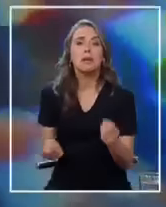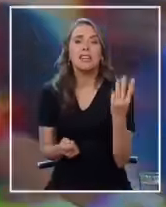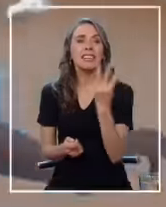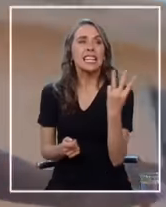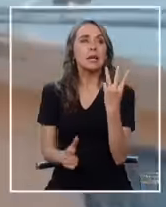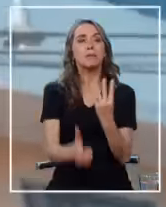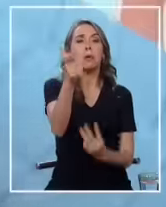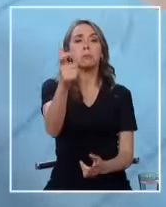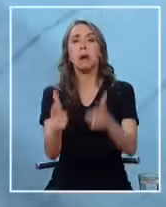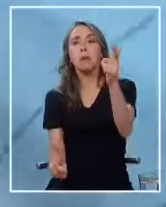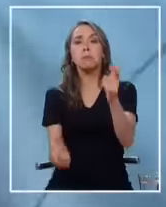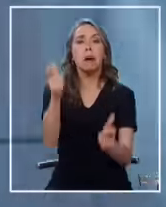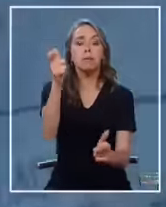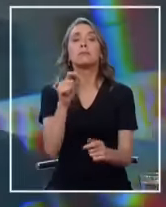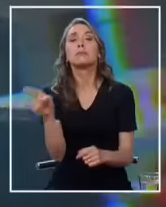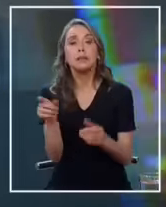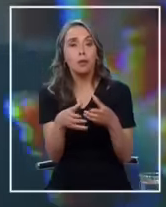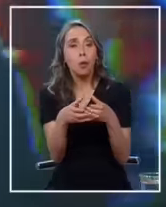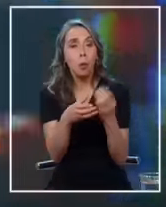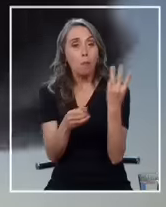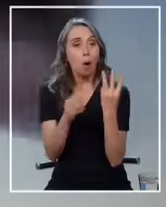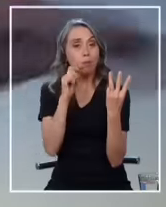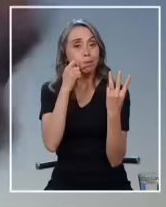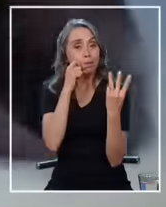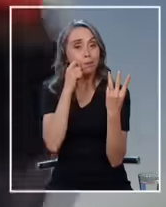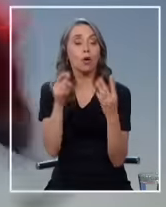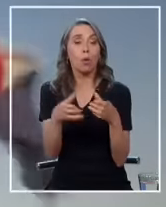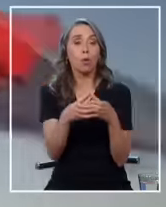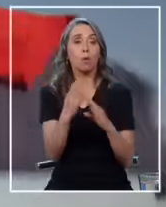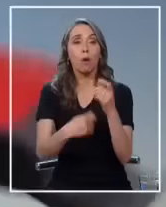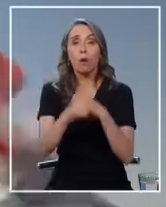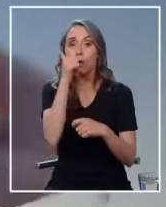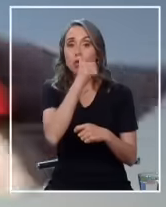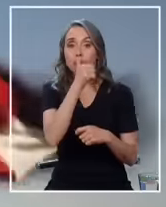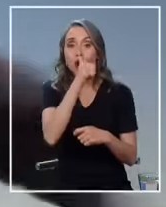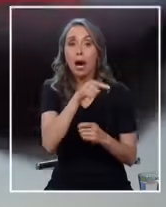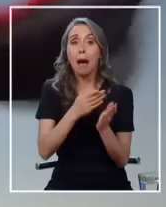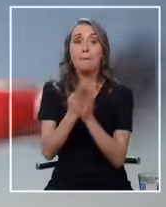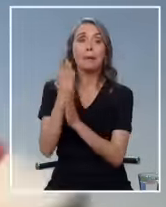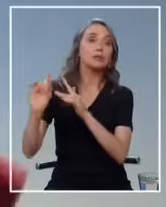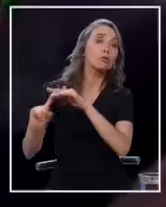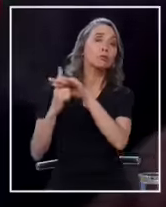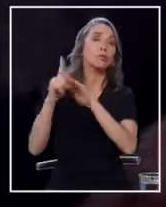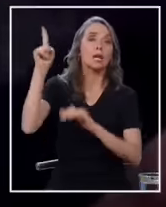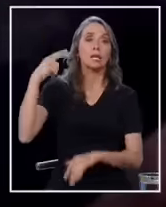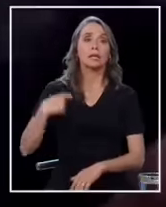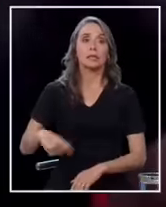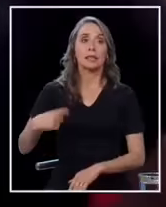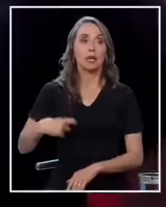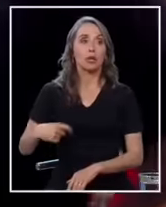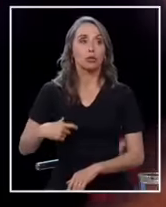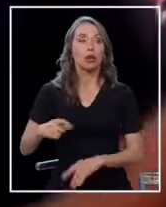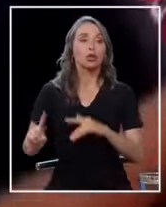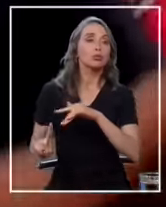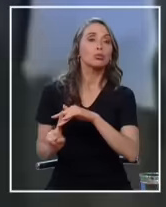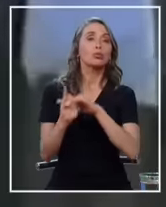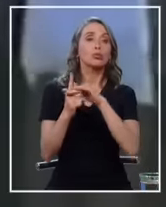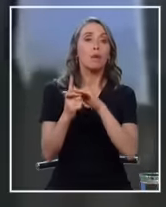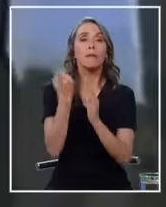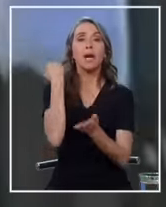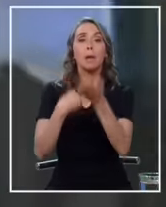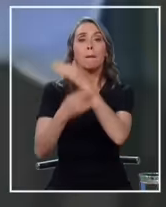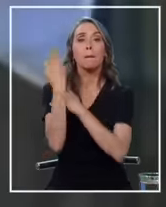que aprieto los gatillos. Los Trinitarios son una banda del crimen organizado con sus inicios en Estados Unidos. Nacen y se forman